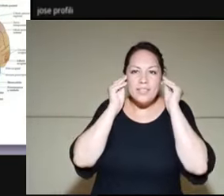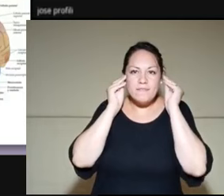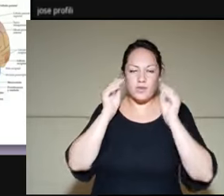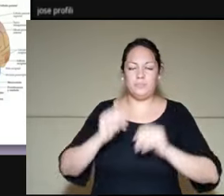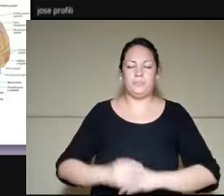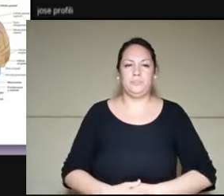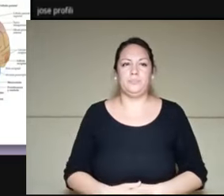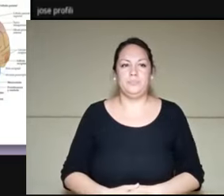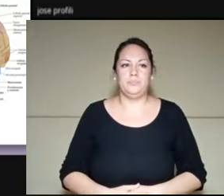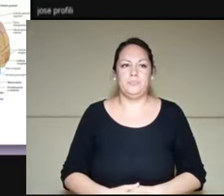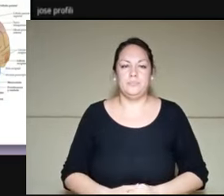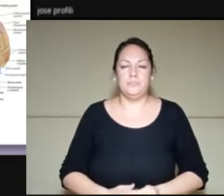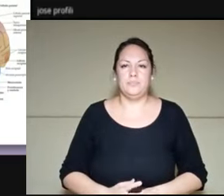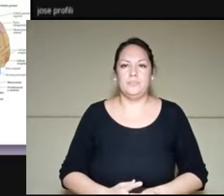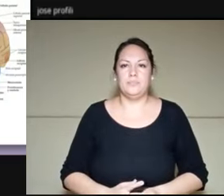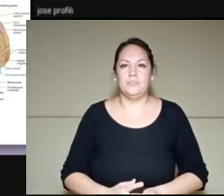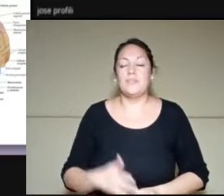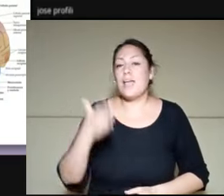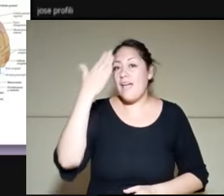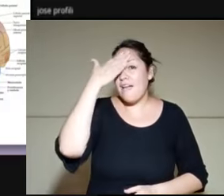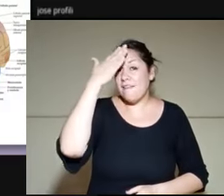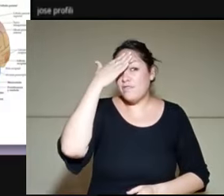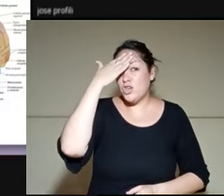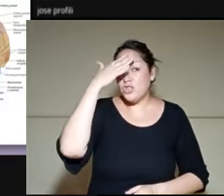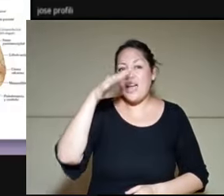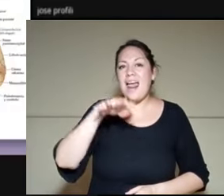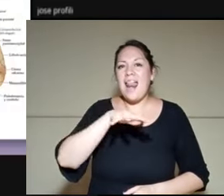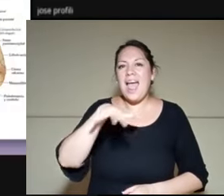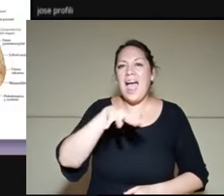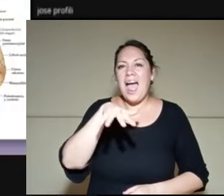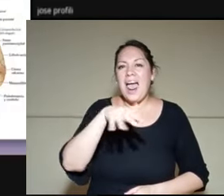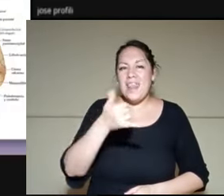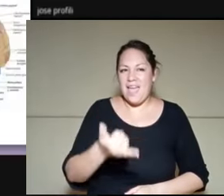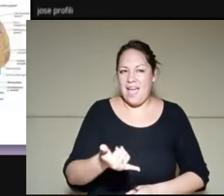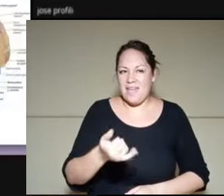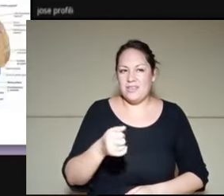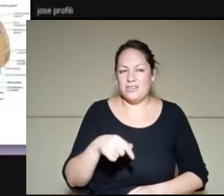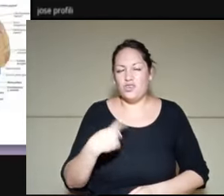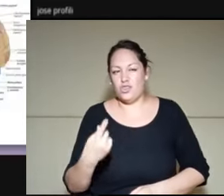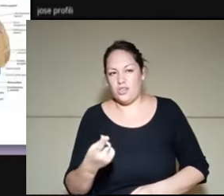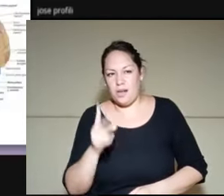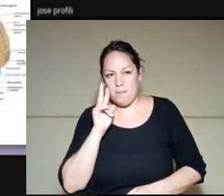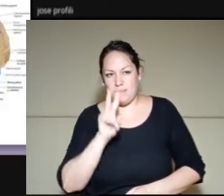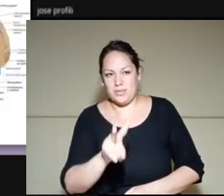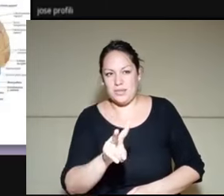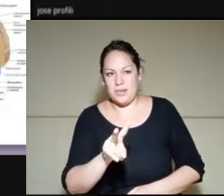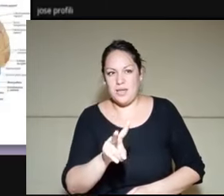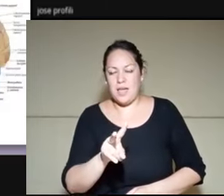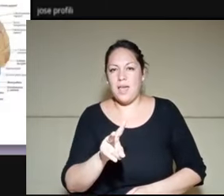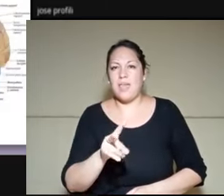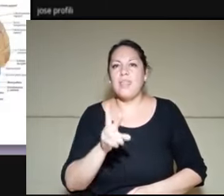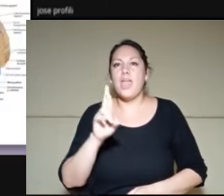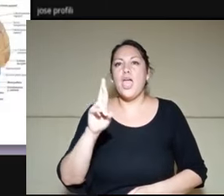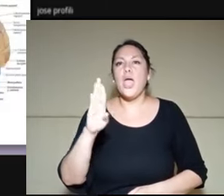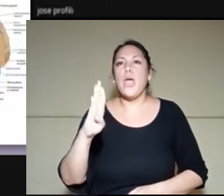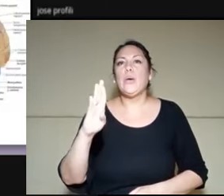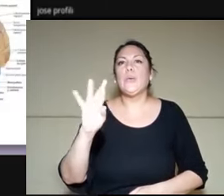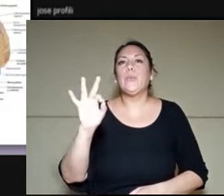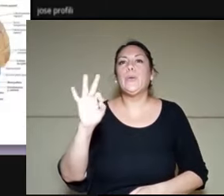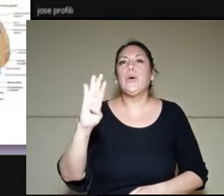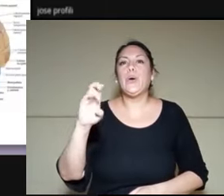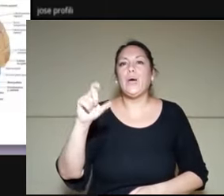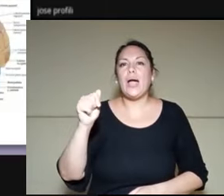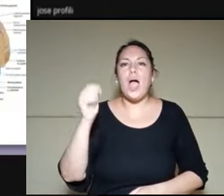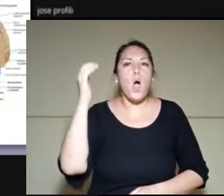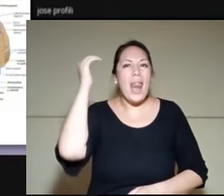temporal auditivo. Y en el frontal tenemos esta área frontal, ahí, que es el área de Broca